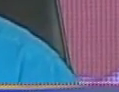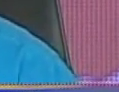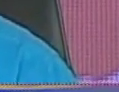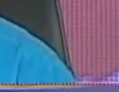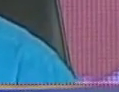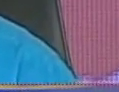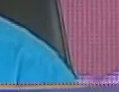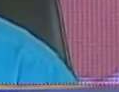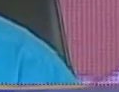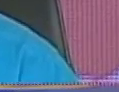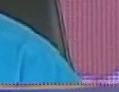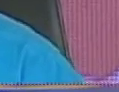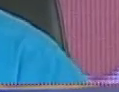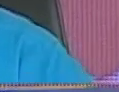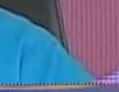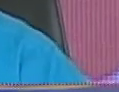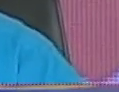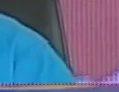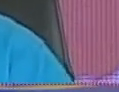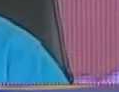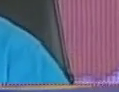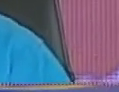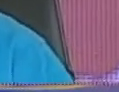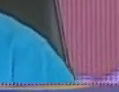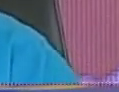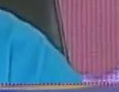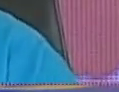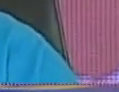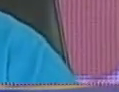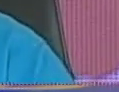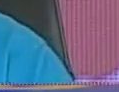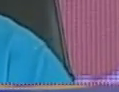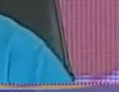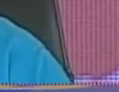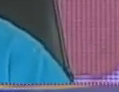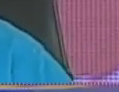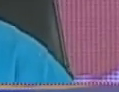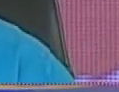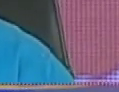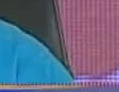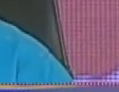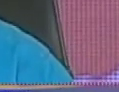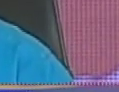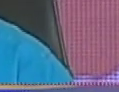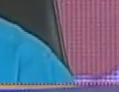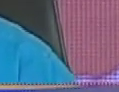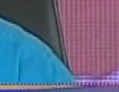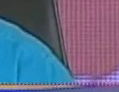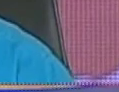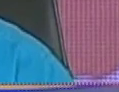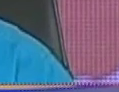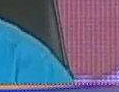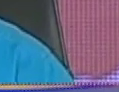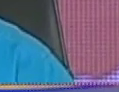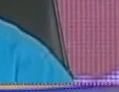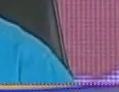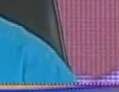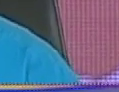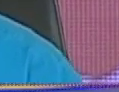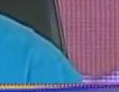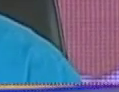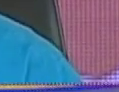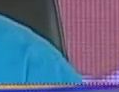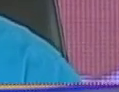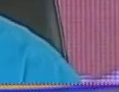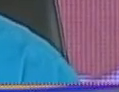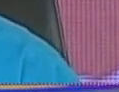población de situación vulnerable, y la organización ayuda, porque juntos todos podemos solucionar los problemas. De manera, presidente, que